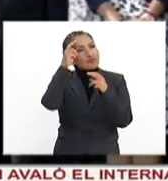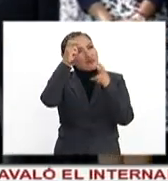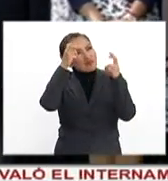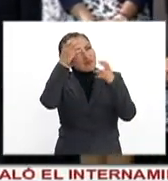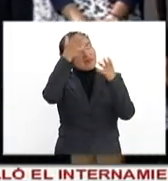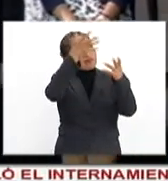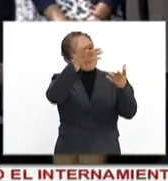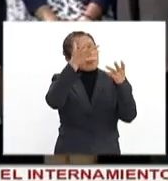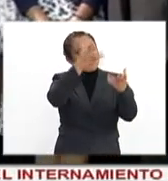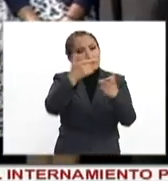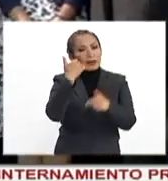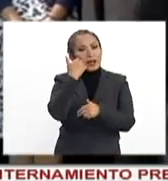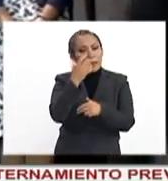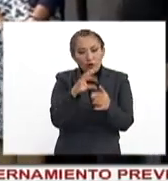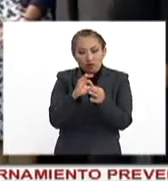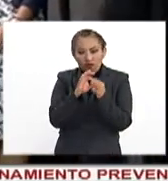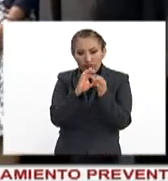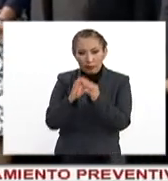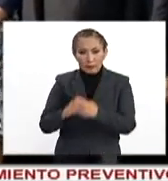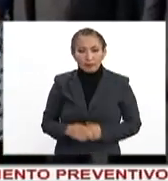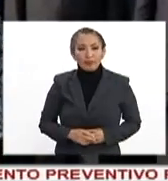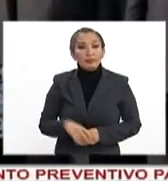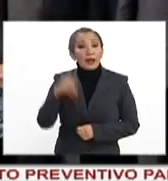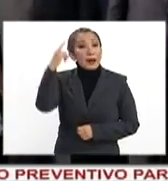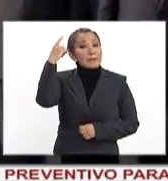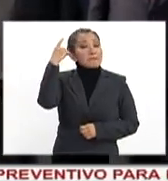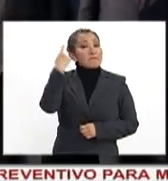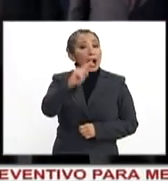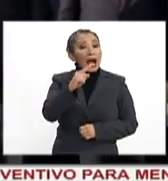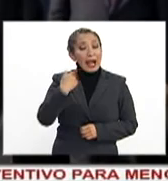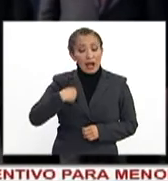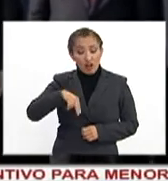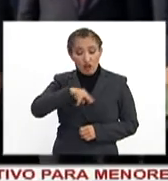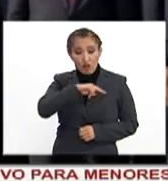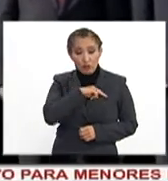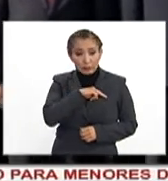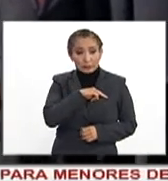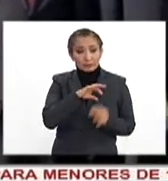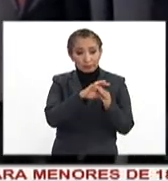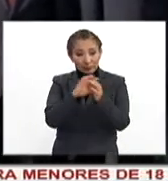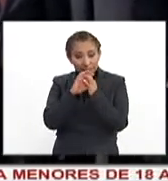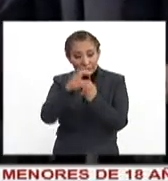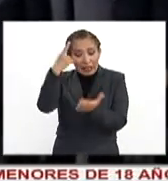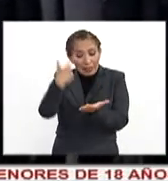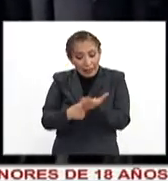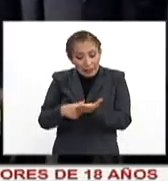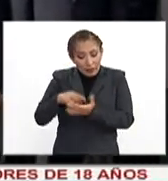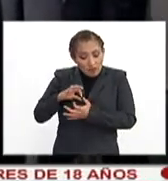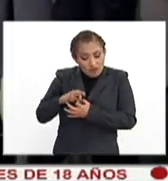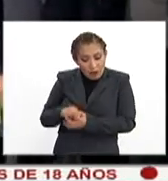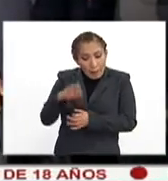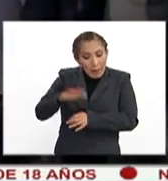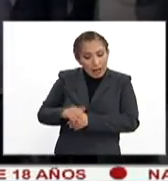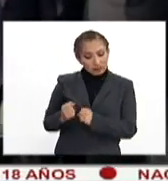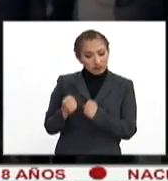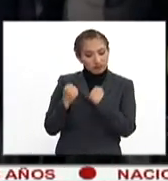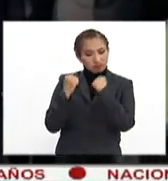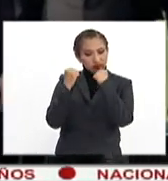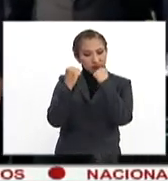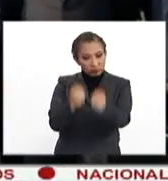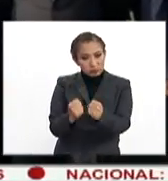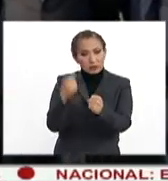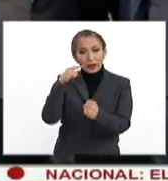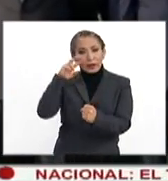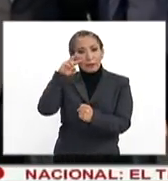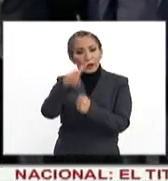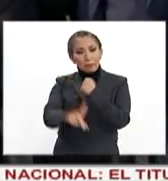aspiraciones e ideales que compartimos, para que nuestra unidad interior nos haga más fuerte